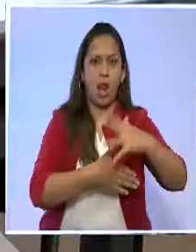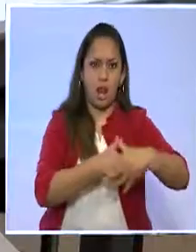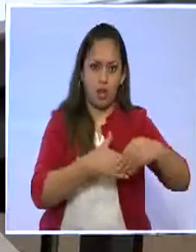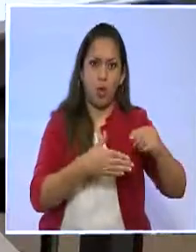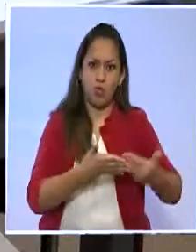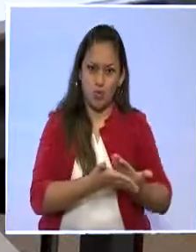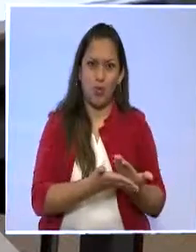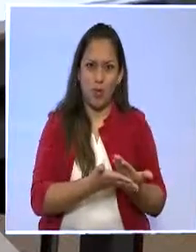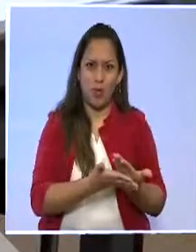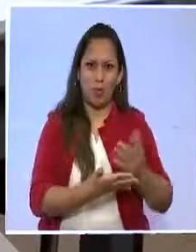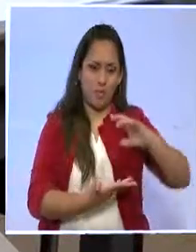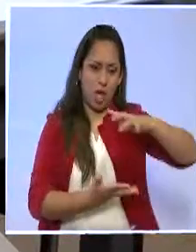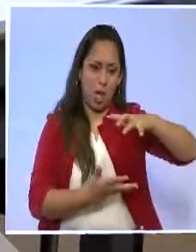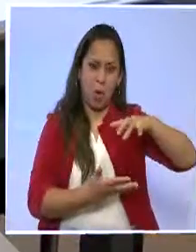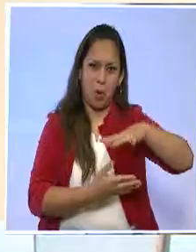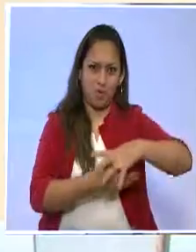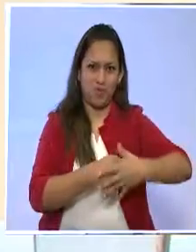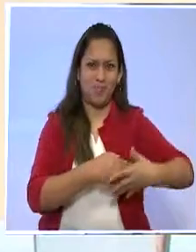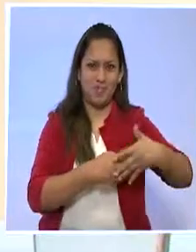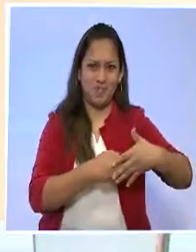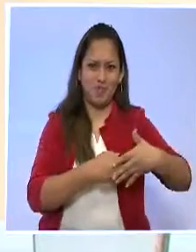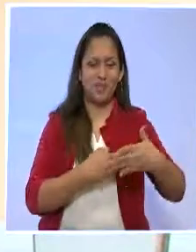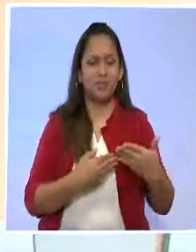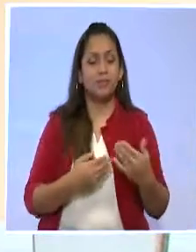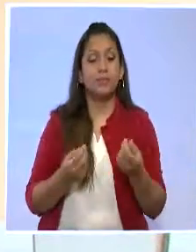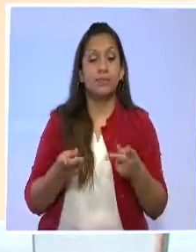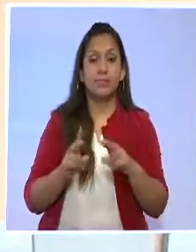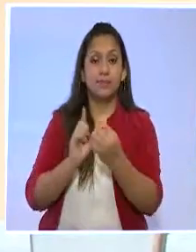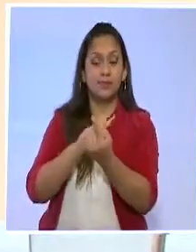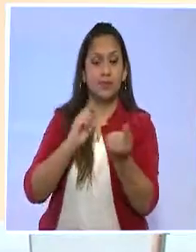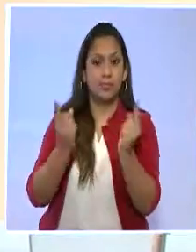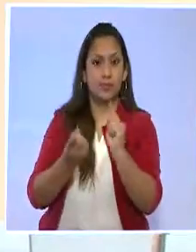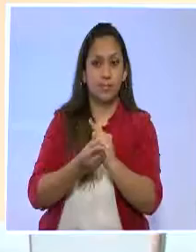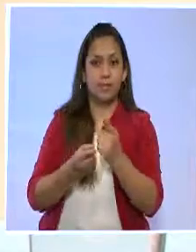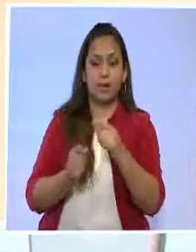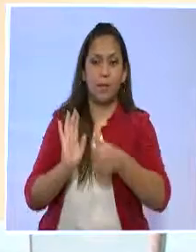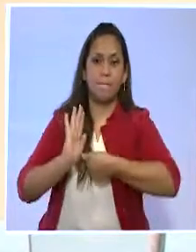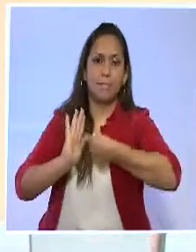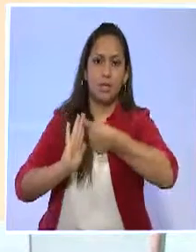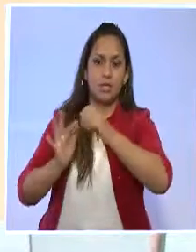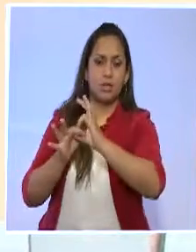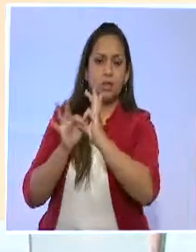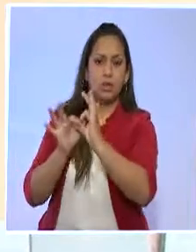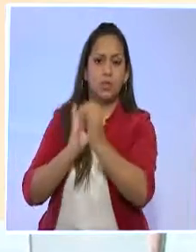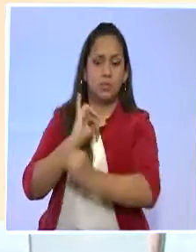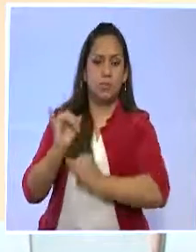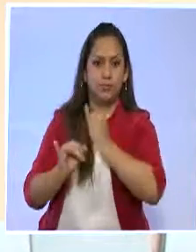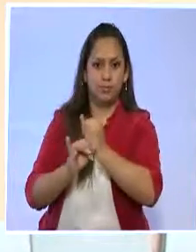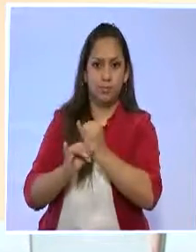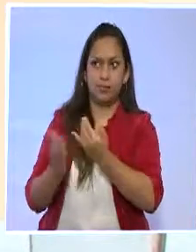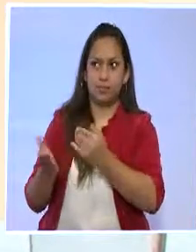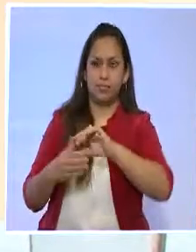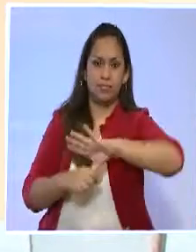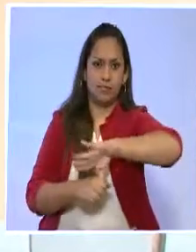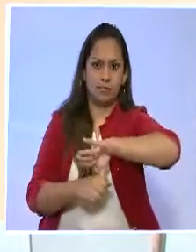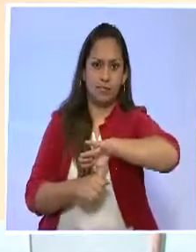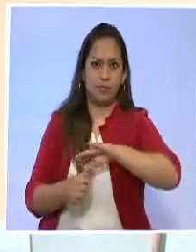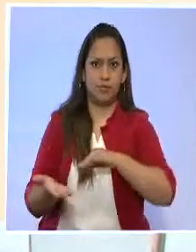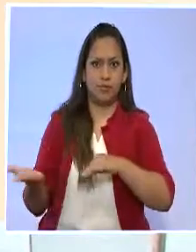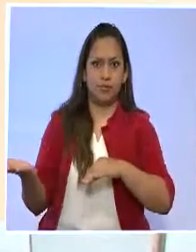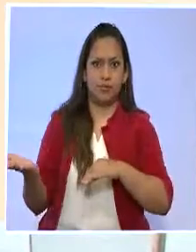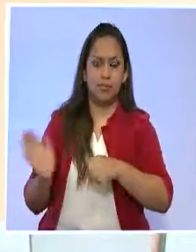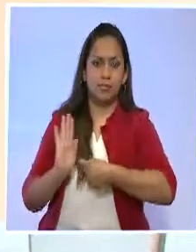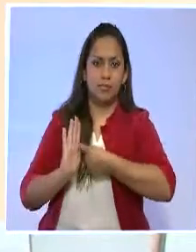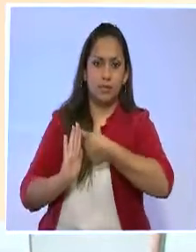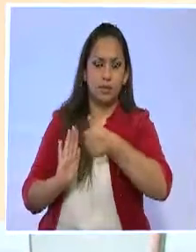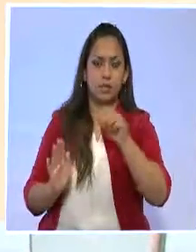cosas que también pudimos hacer es reunirnos con el ministro de relaciones exteriores con el canciller con el ministro lávrov con